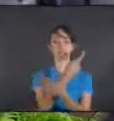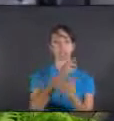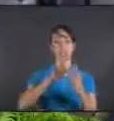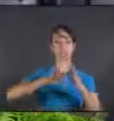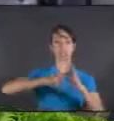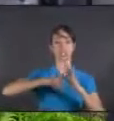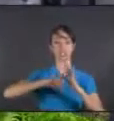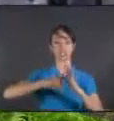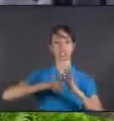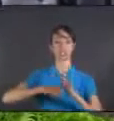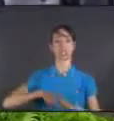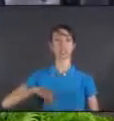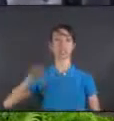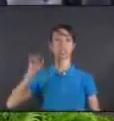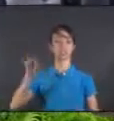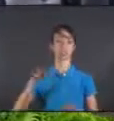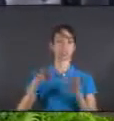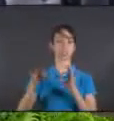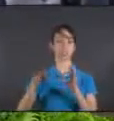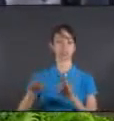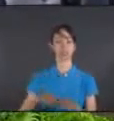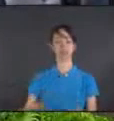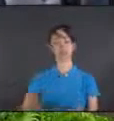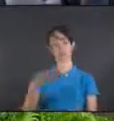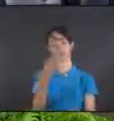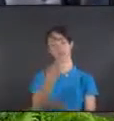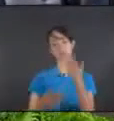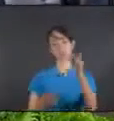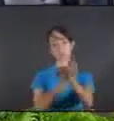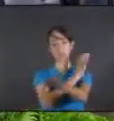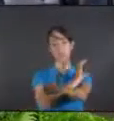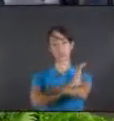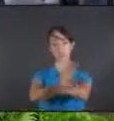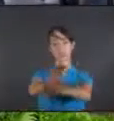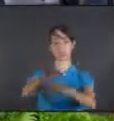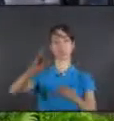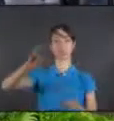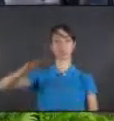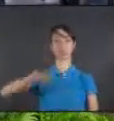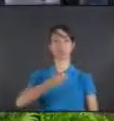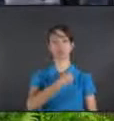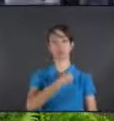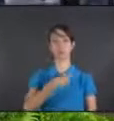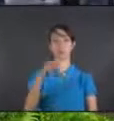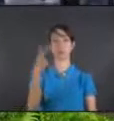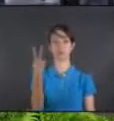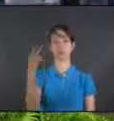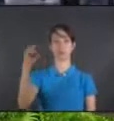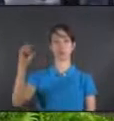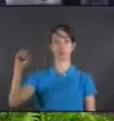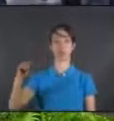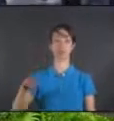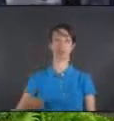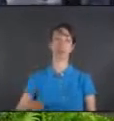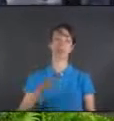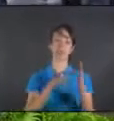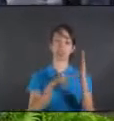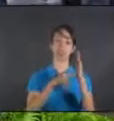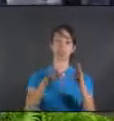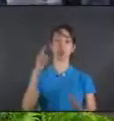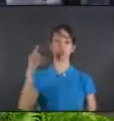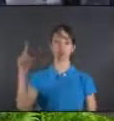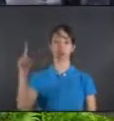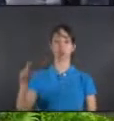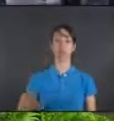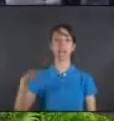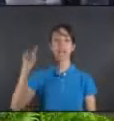discípulos para partir el pan. Pablo les enseñaba, habiendo de partir al día siguiente, alargó el discurso hasta la medianoche. Es decir, aquí es